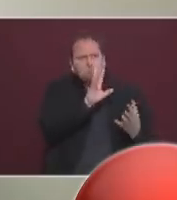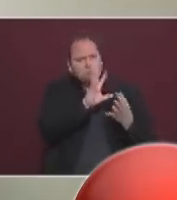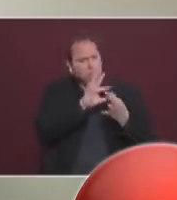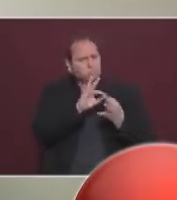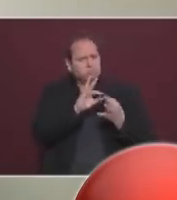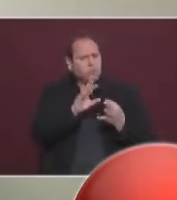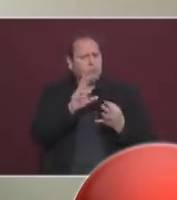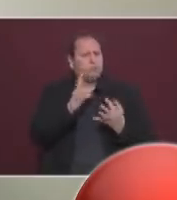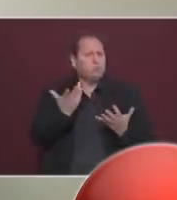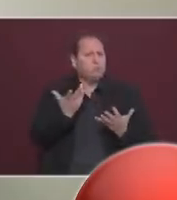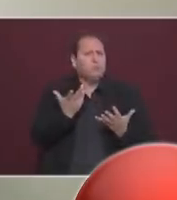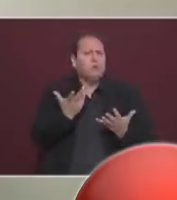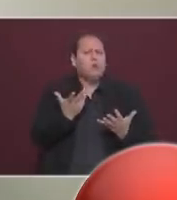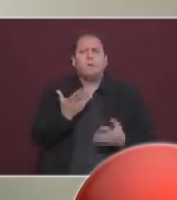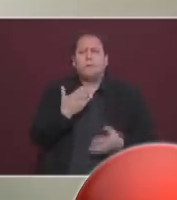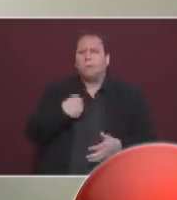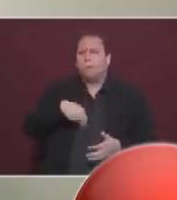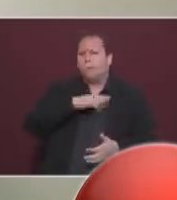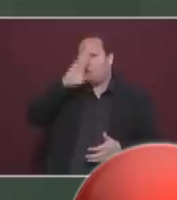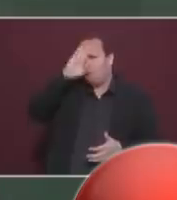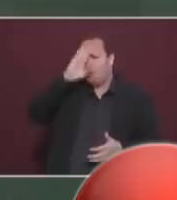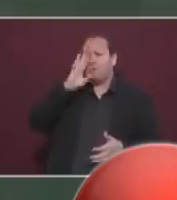que es conveniente